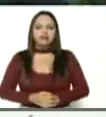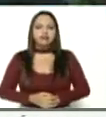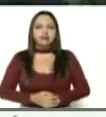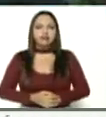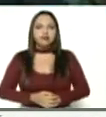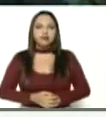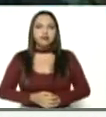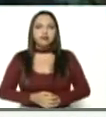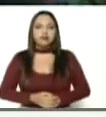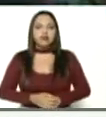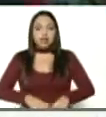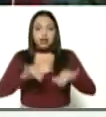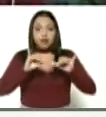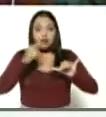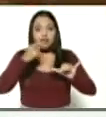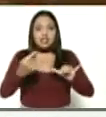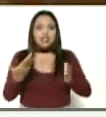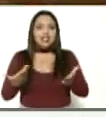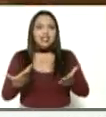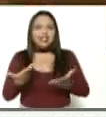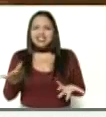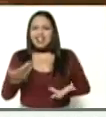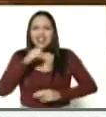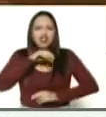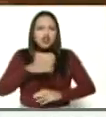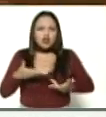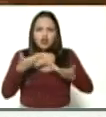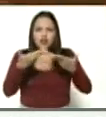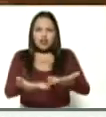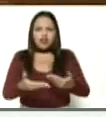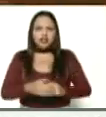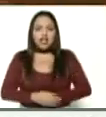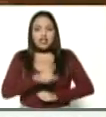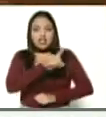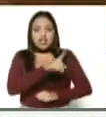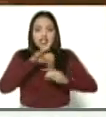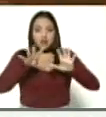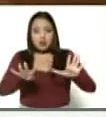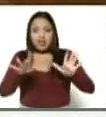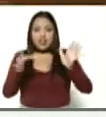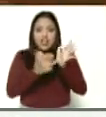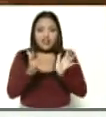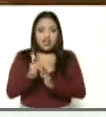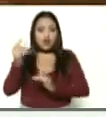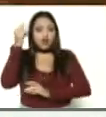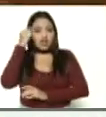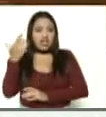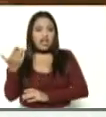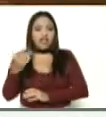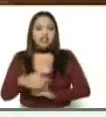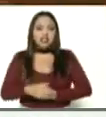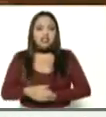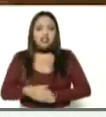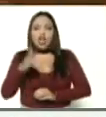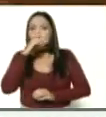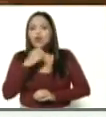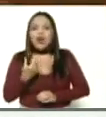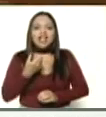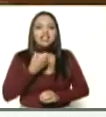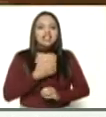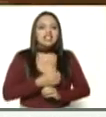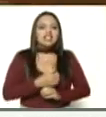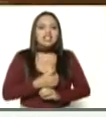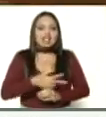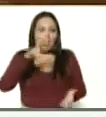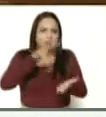ahí es como uno dice, ¿qué legado nos va a dejar el 19 de abril? Si bien es cierto, el 19 de abril es una fecha donde no se declara la independencia,